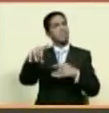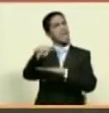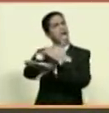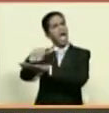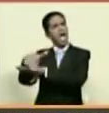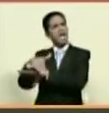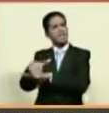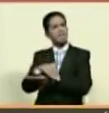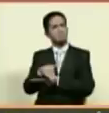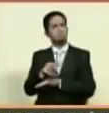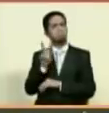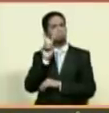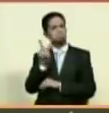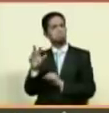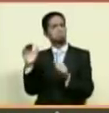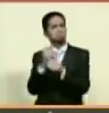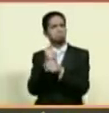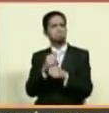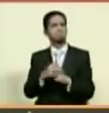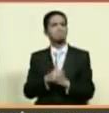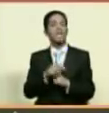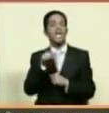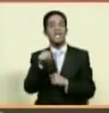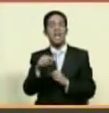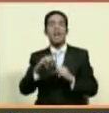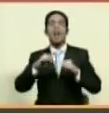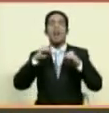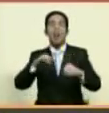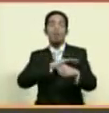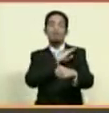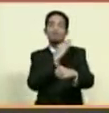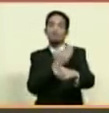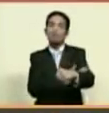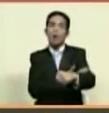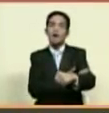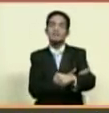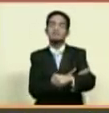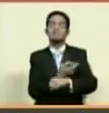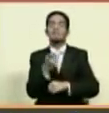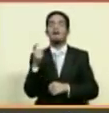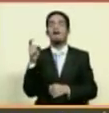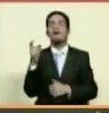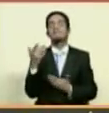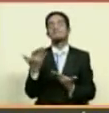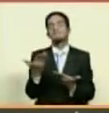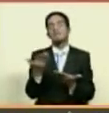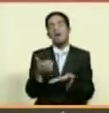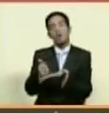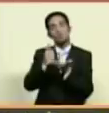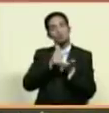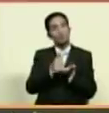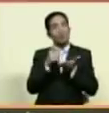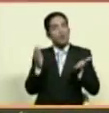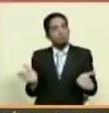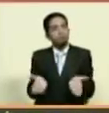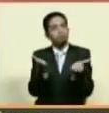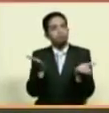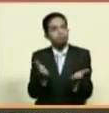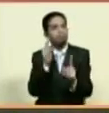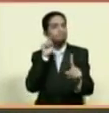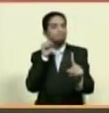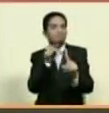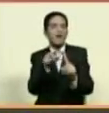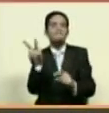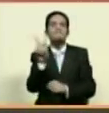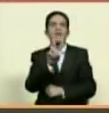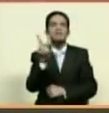ha constituido en la fuerza necesaria para el reimpulso hacia una Venezuela